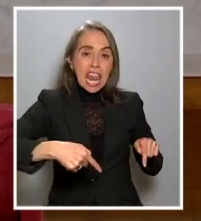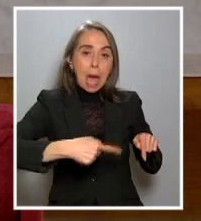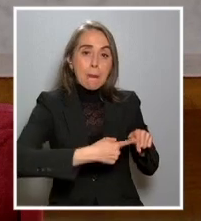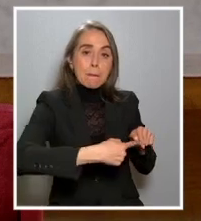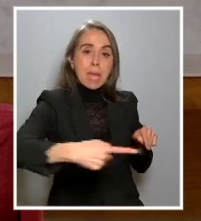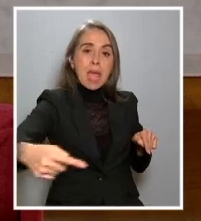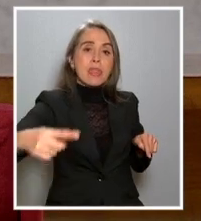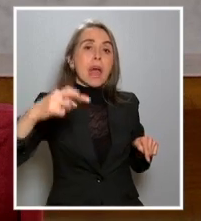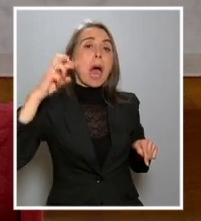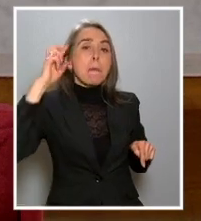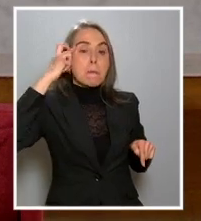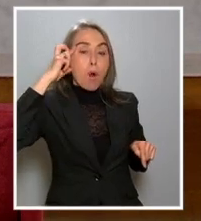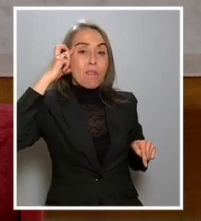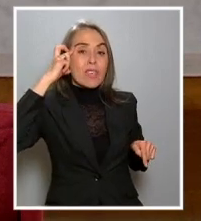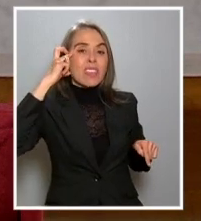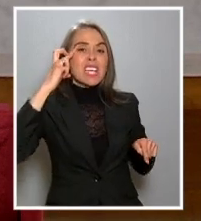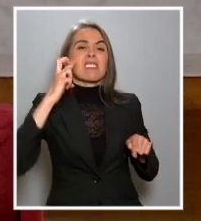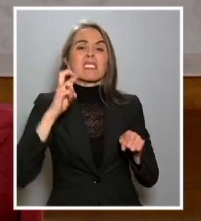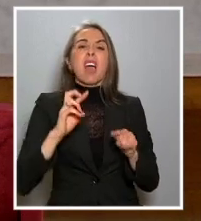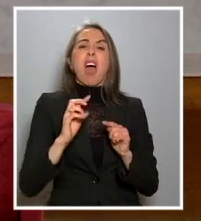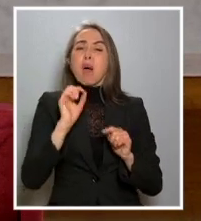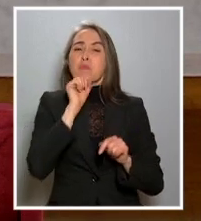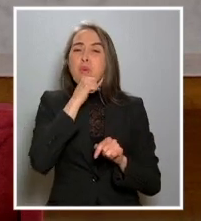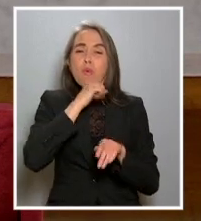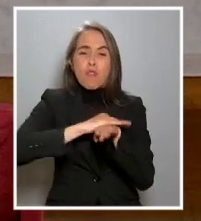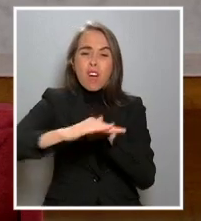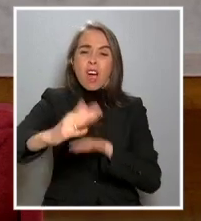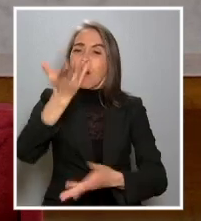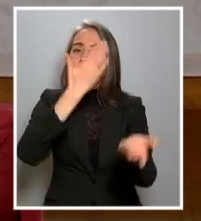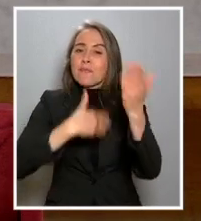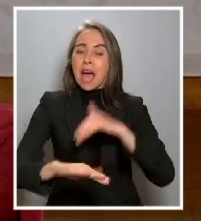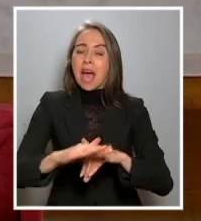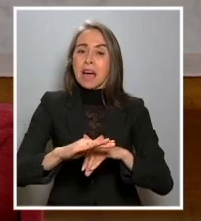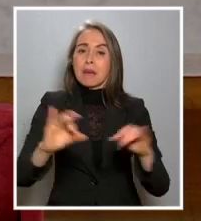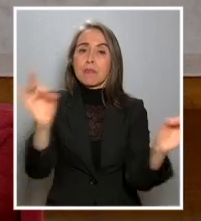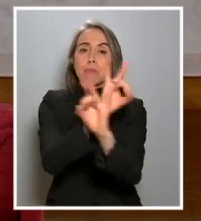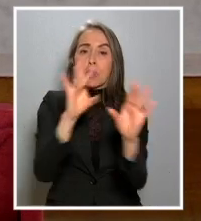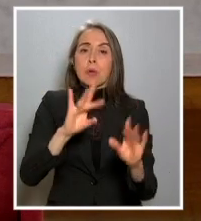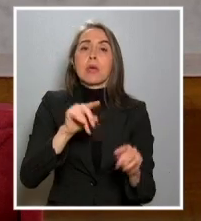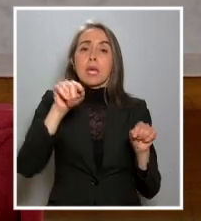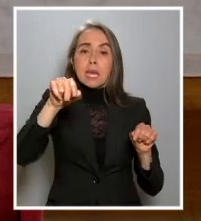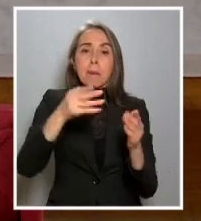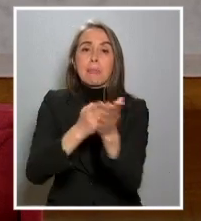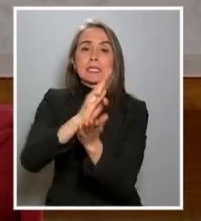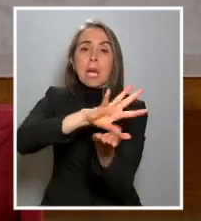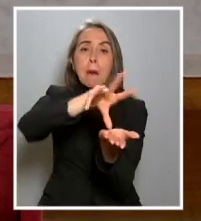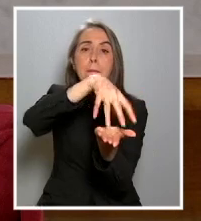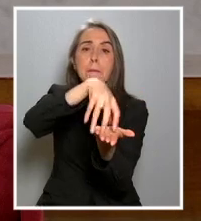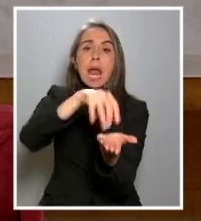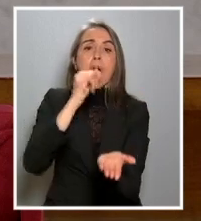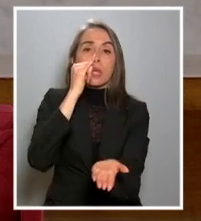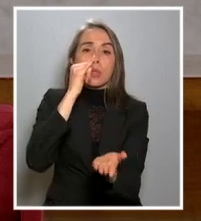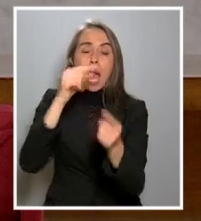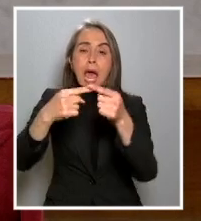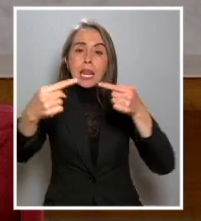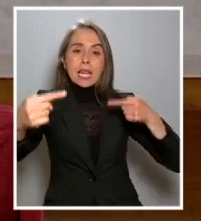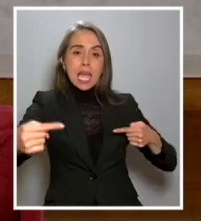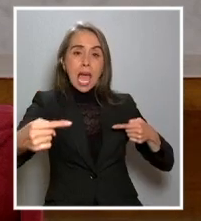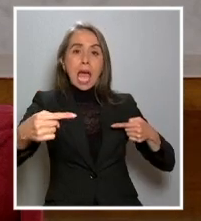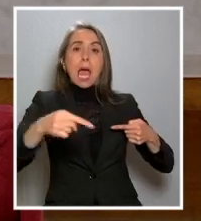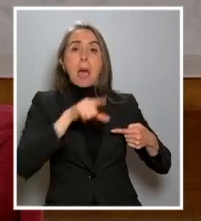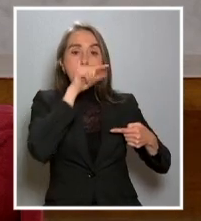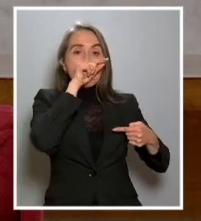va a ser transformado y renovado, partiendo desde Plaza Italia hasta la remodelación del nuevo